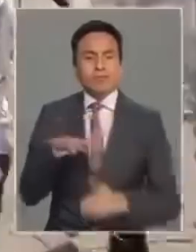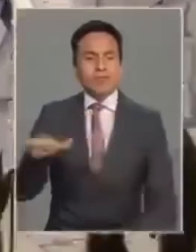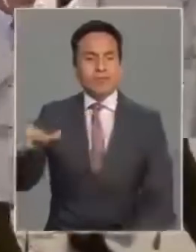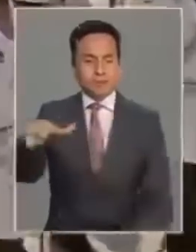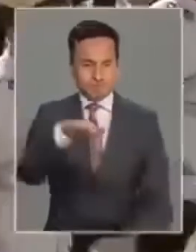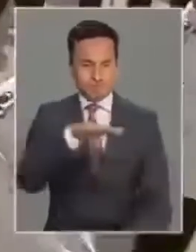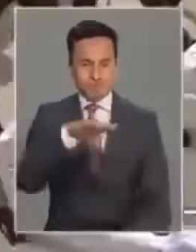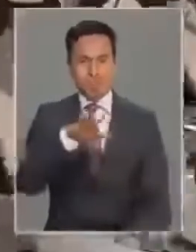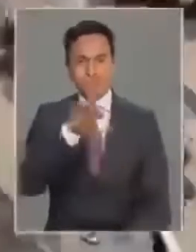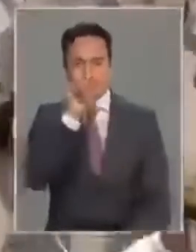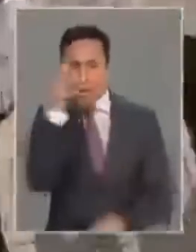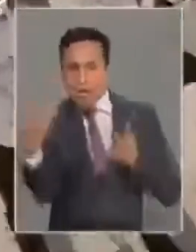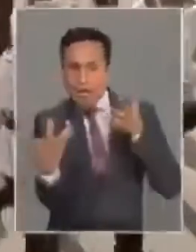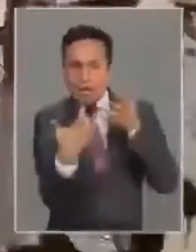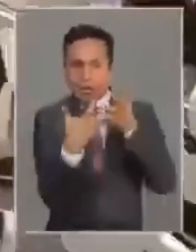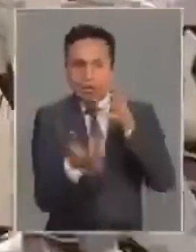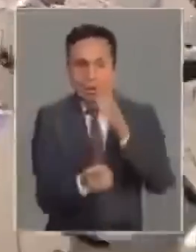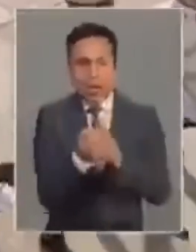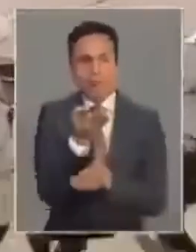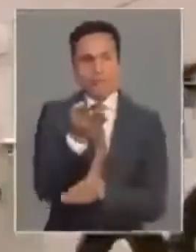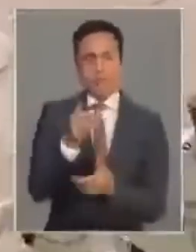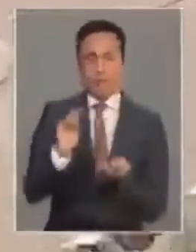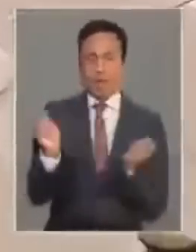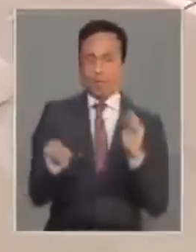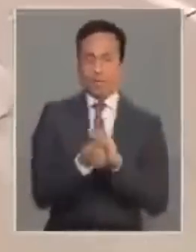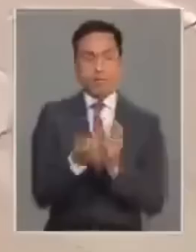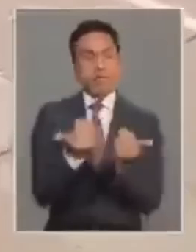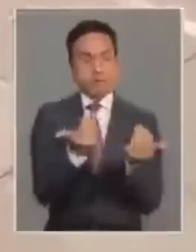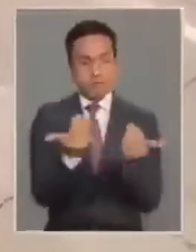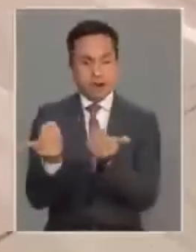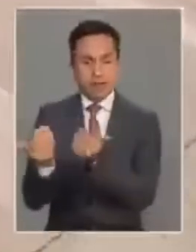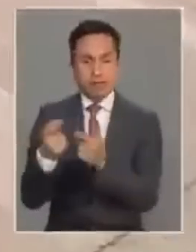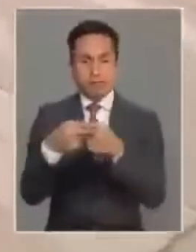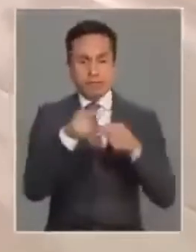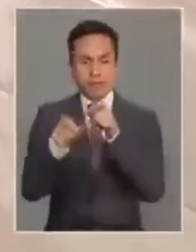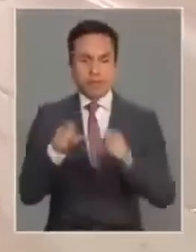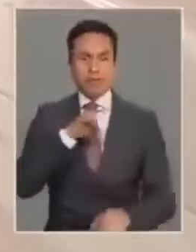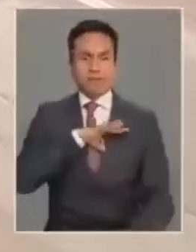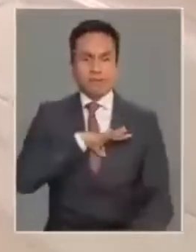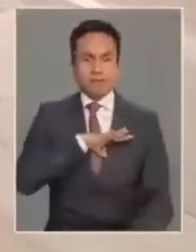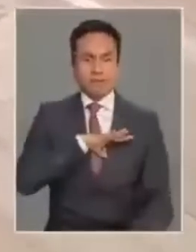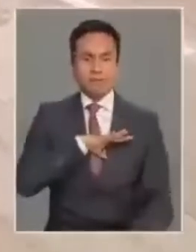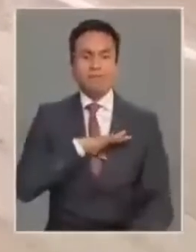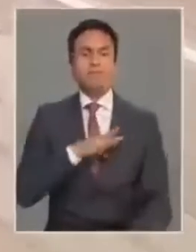sin más que decir, creo que con nosotros será hasta un próximo video.